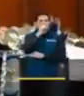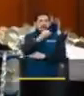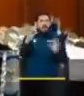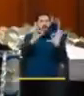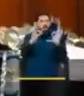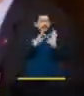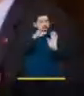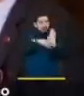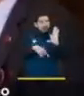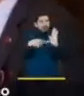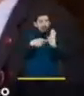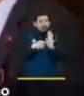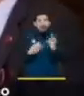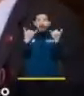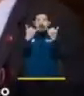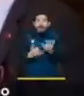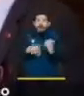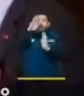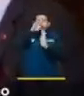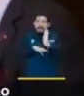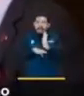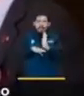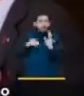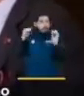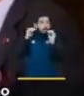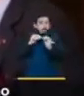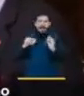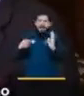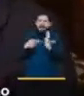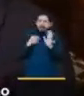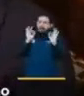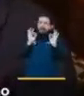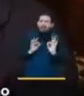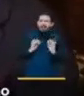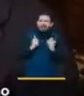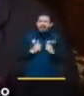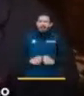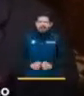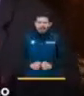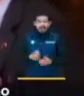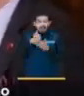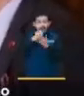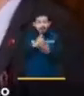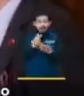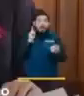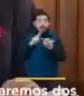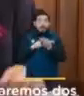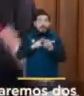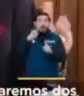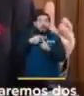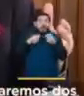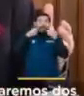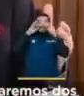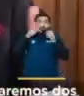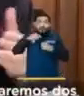entre otros, ahora la rebaja será mucho más profunda y beneficiosa.